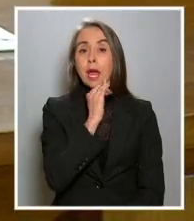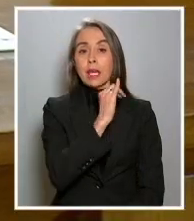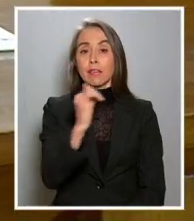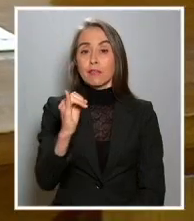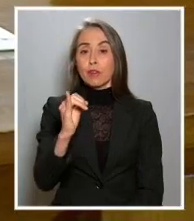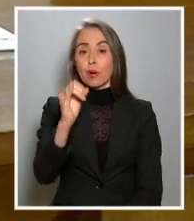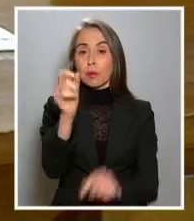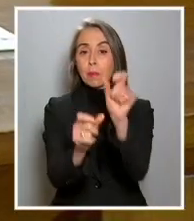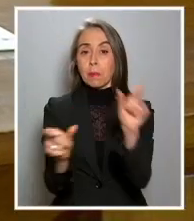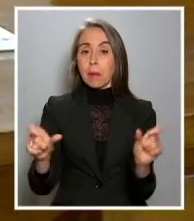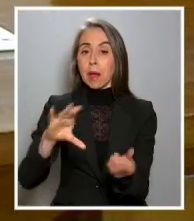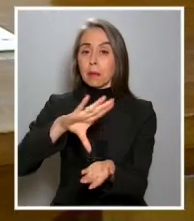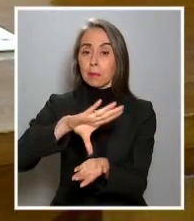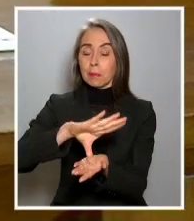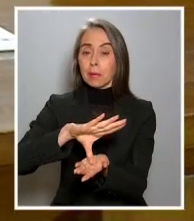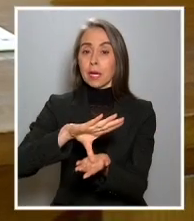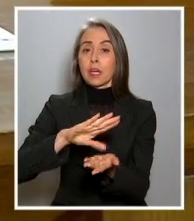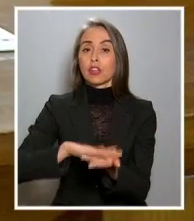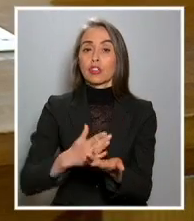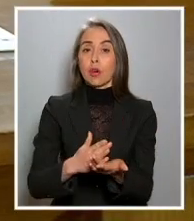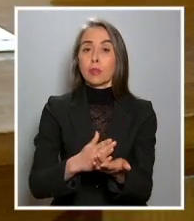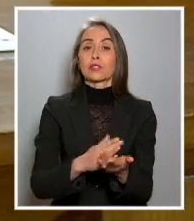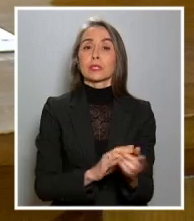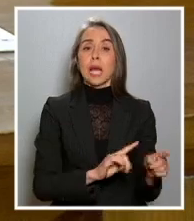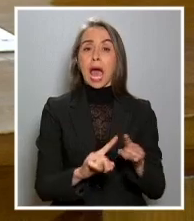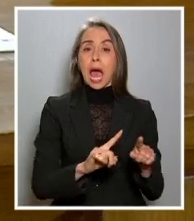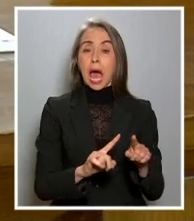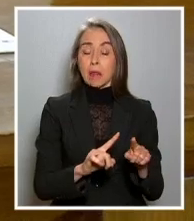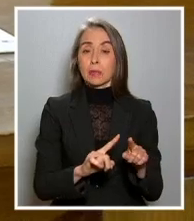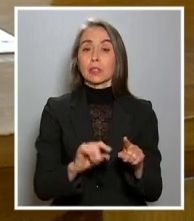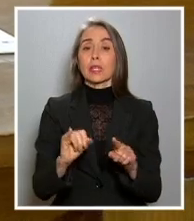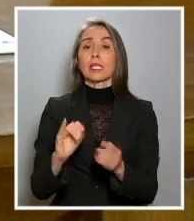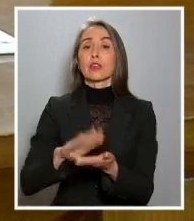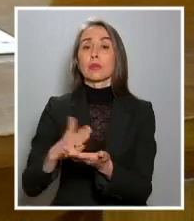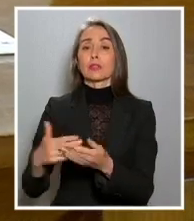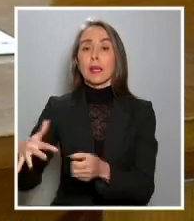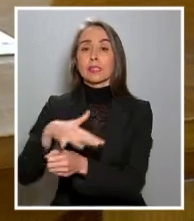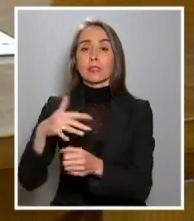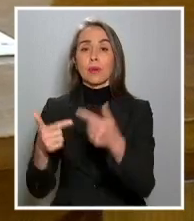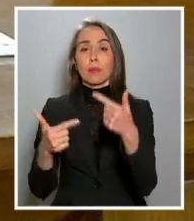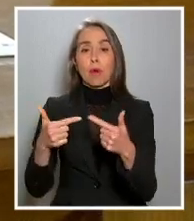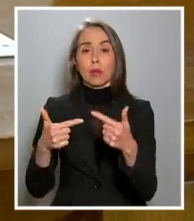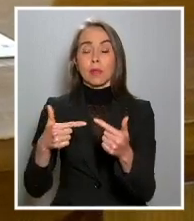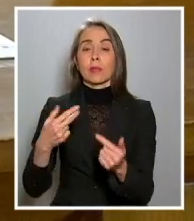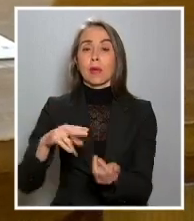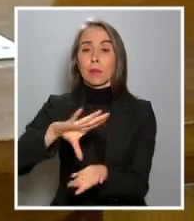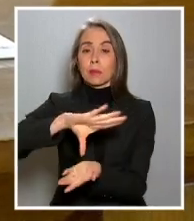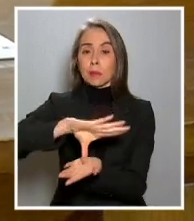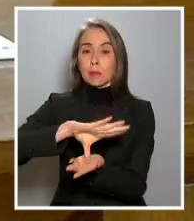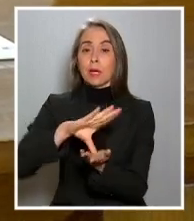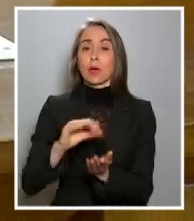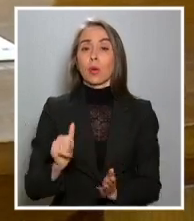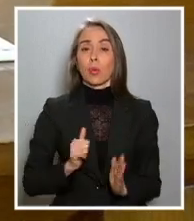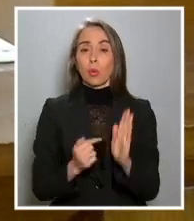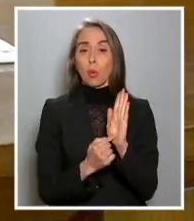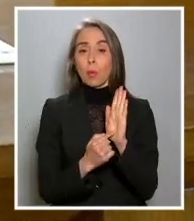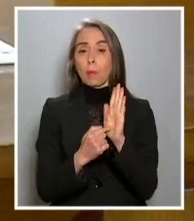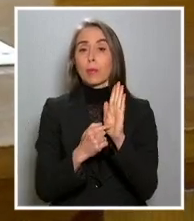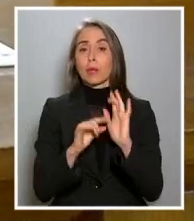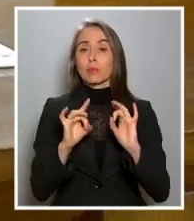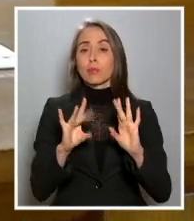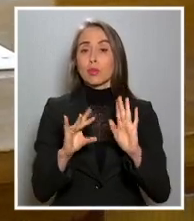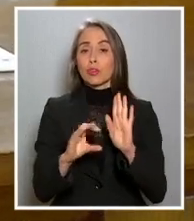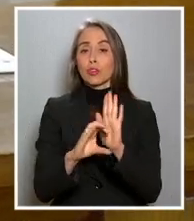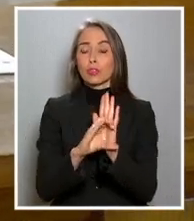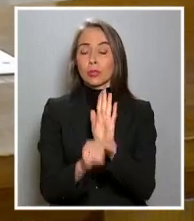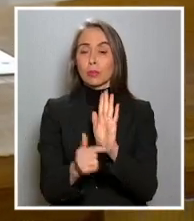país del estado administrativo y político de la Nación, de acuerdo con lo establecido en la